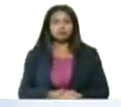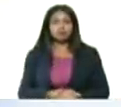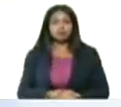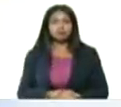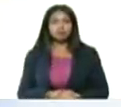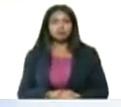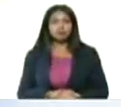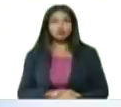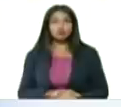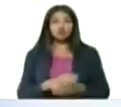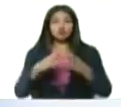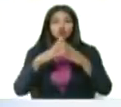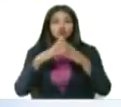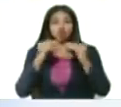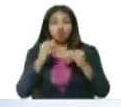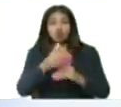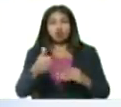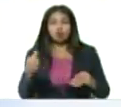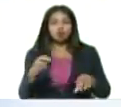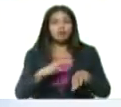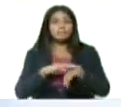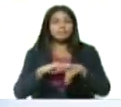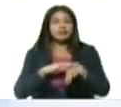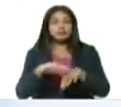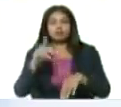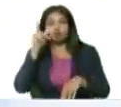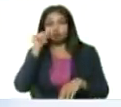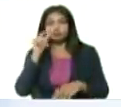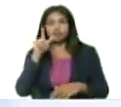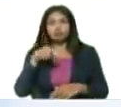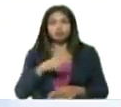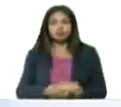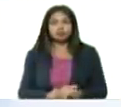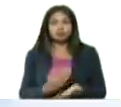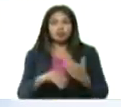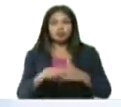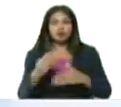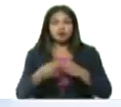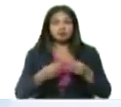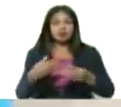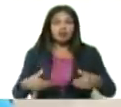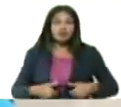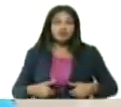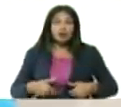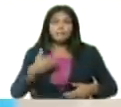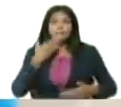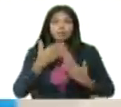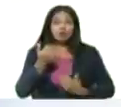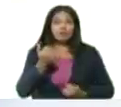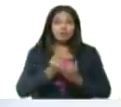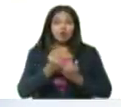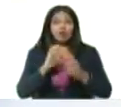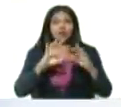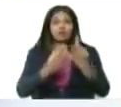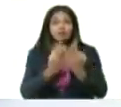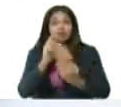Todos los casos, ministro Alvarado. Vamos a hacer ese esfuerzo y pido apoyo a la familia de las personas que tienen en